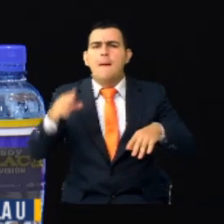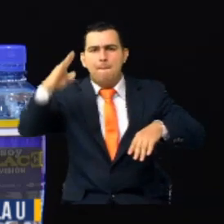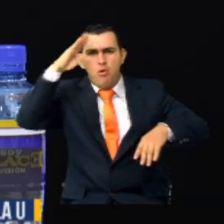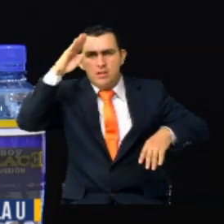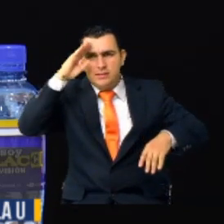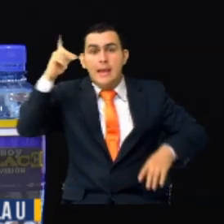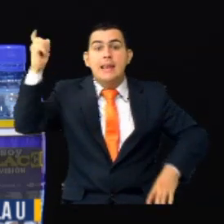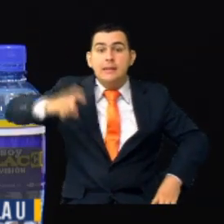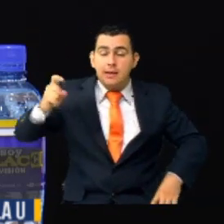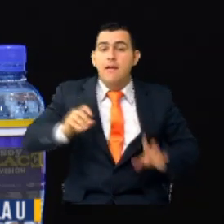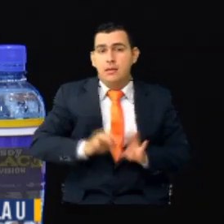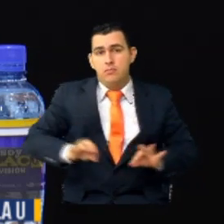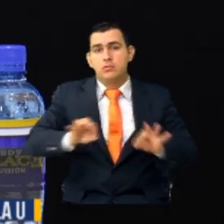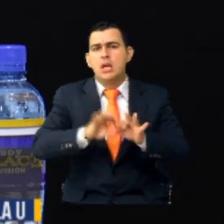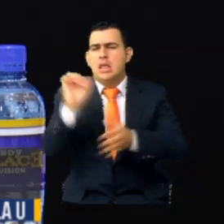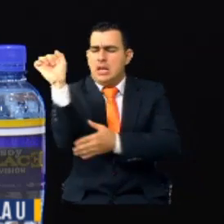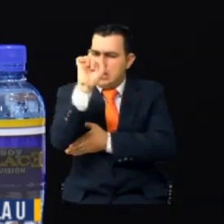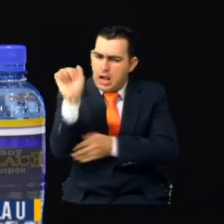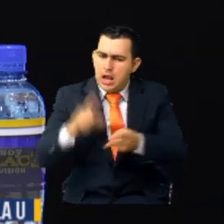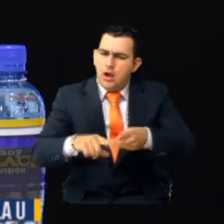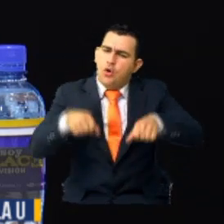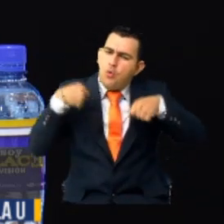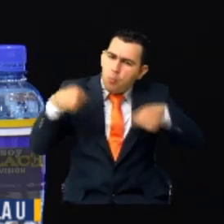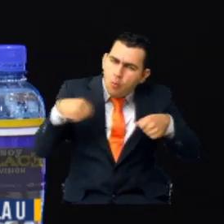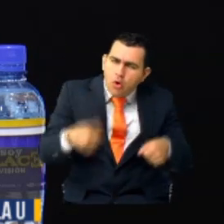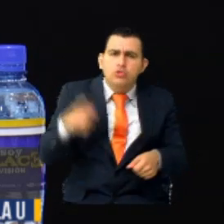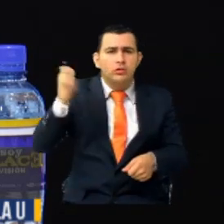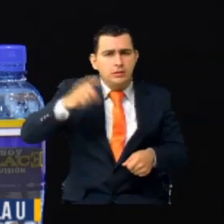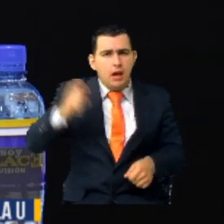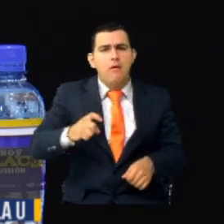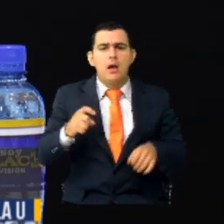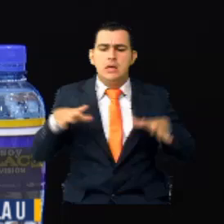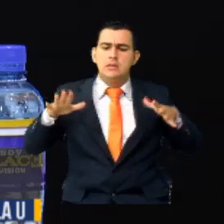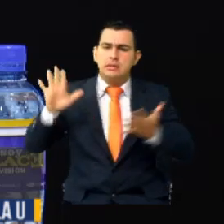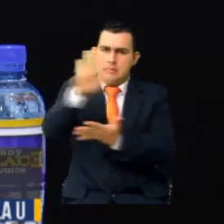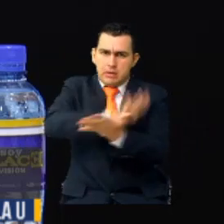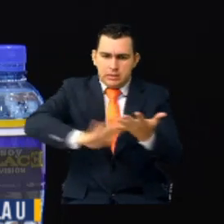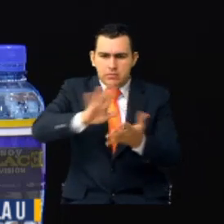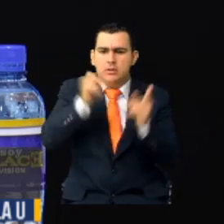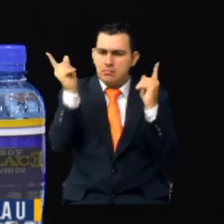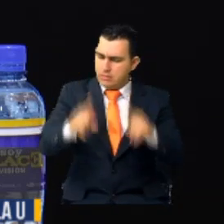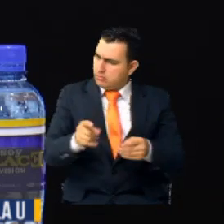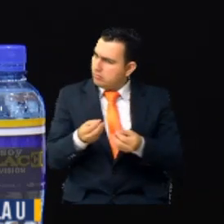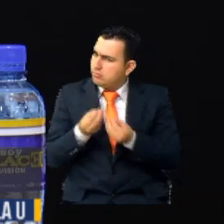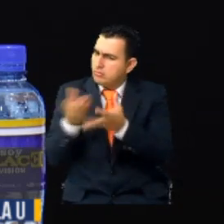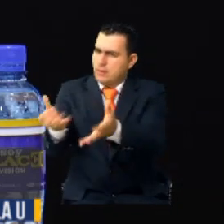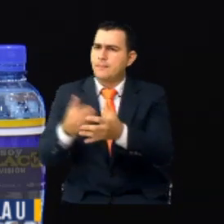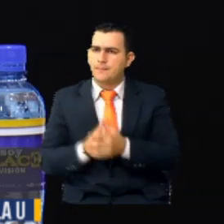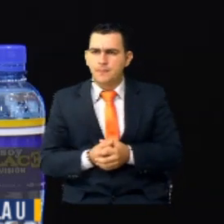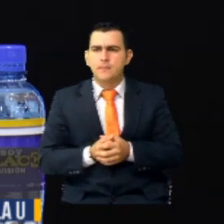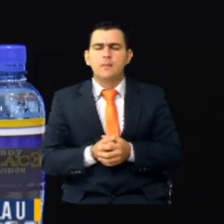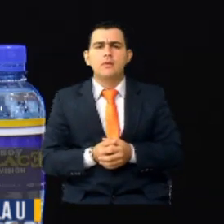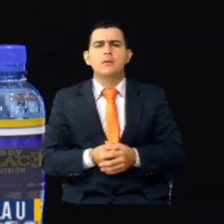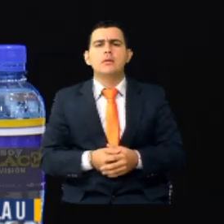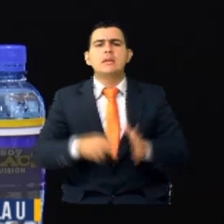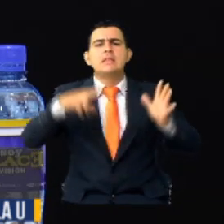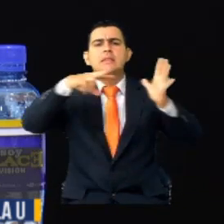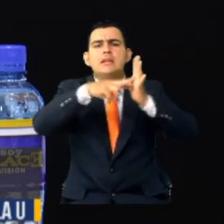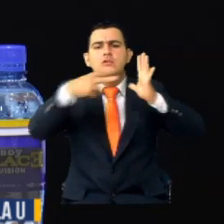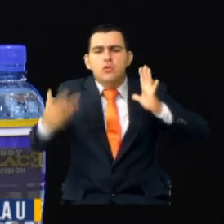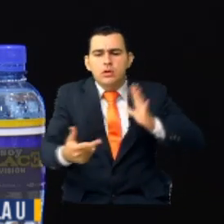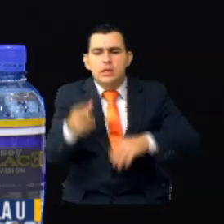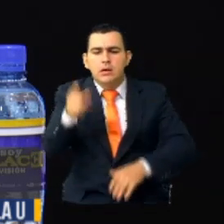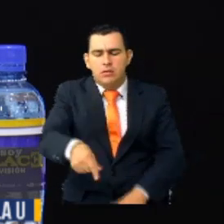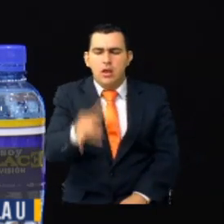clamaba precisamente estas inversiones departamentales. Incluir a Barranca Bermeja en el plan de tecnología de cámaras de